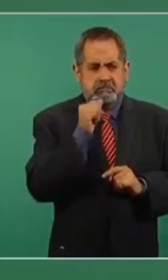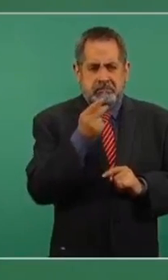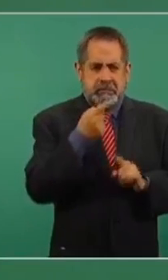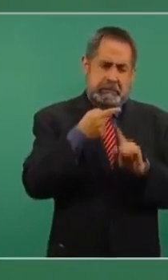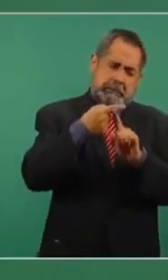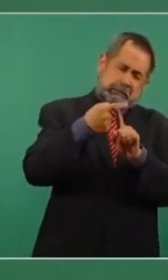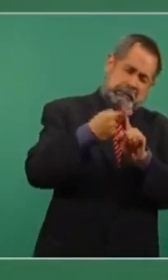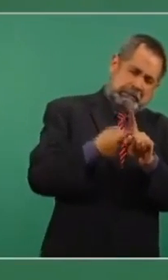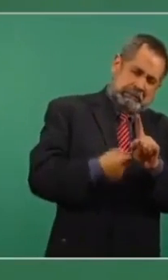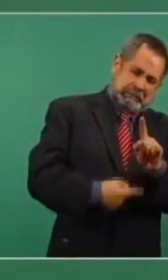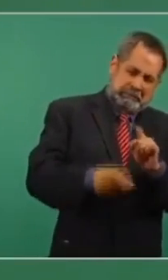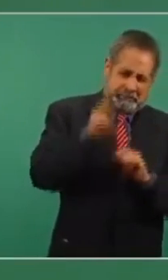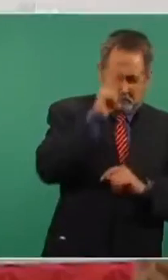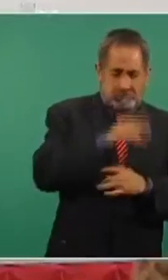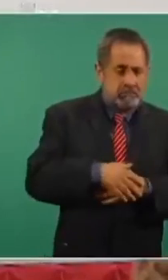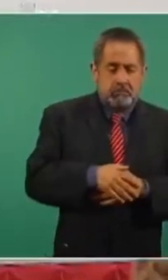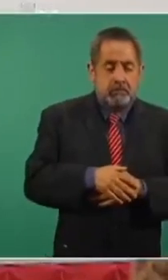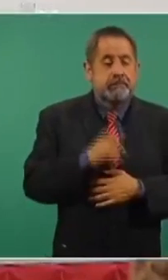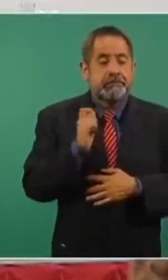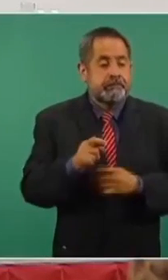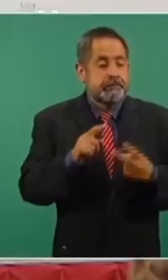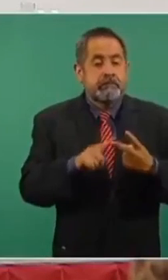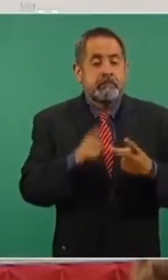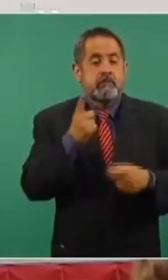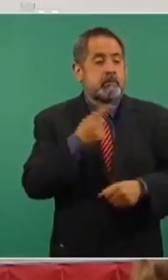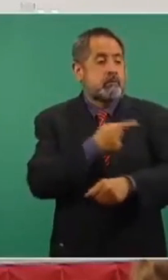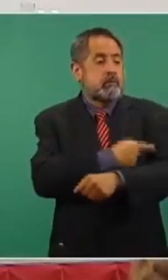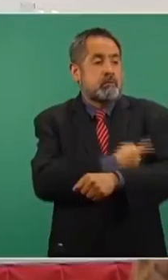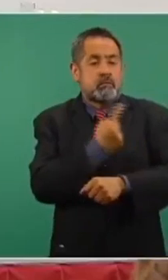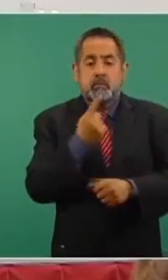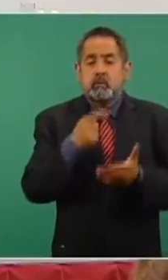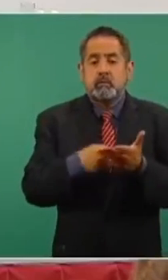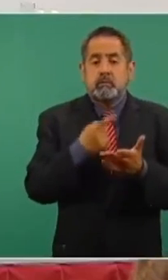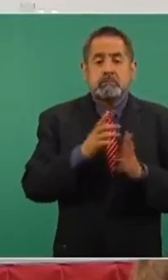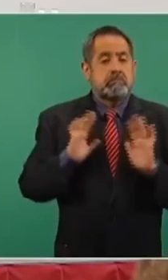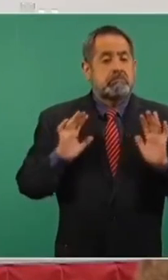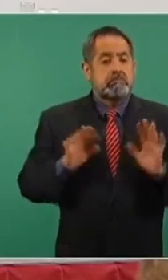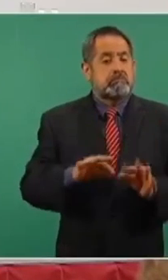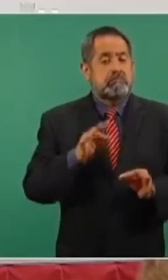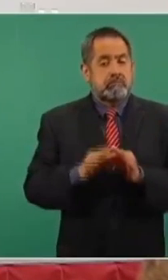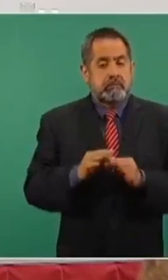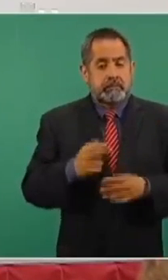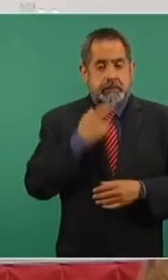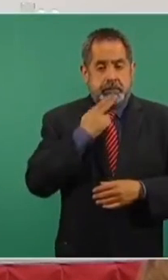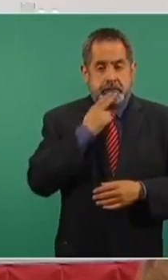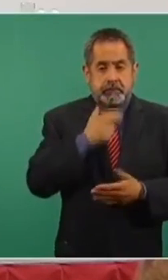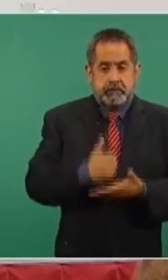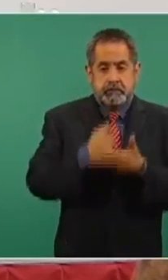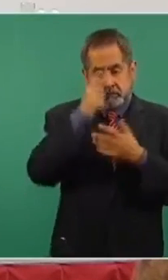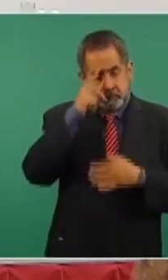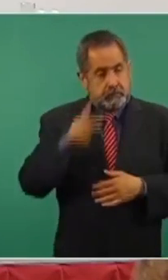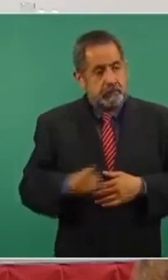dosis, o sea, es una inyección y nos ayuda mucho para el medio rural, para